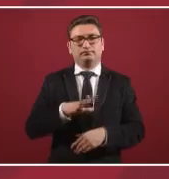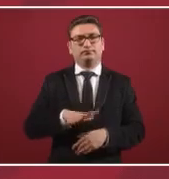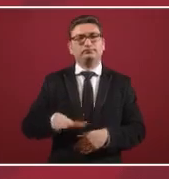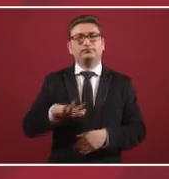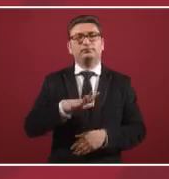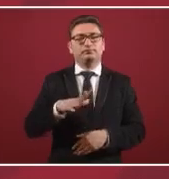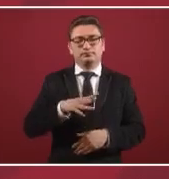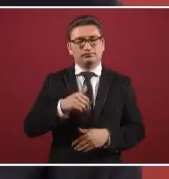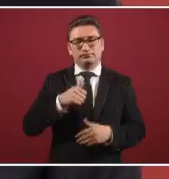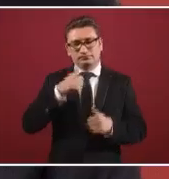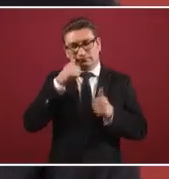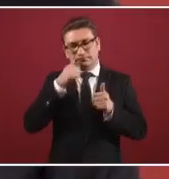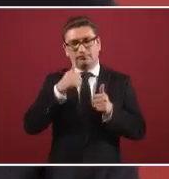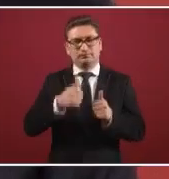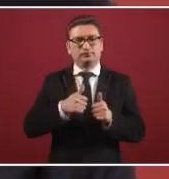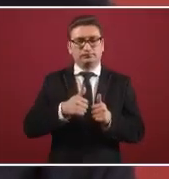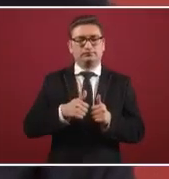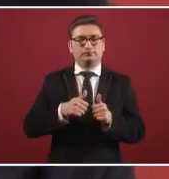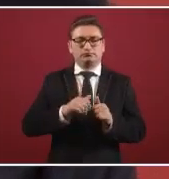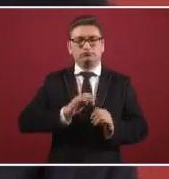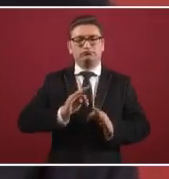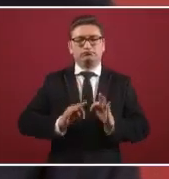la atención médica